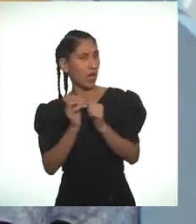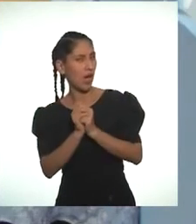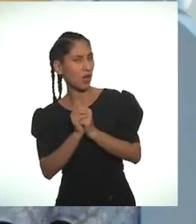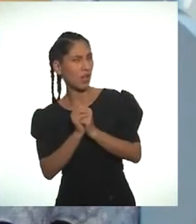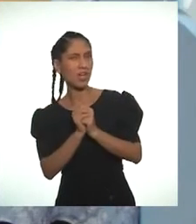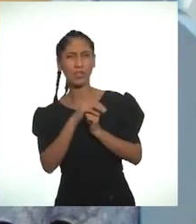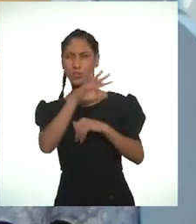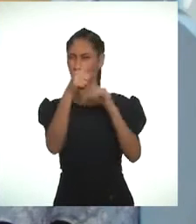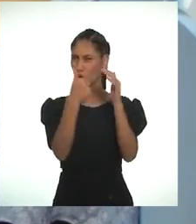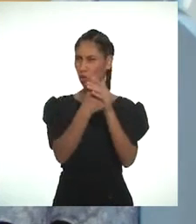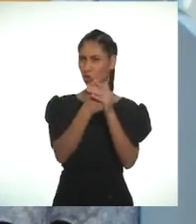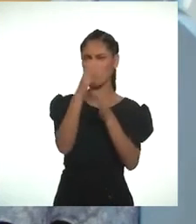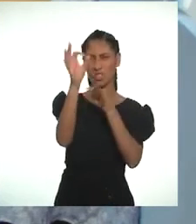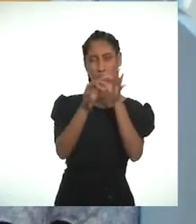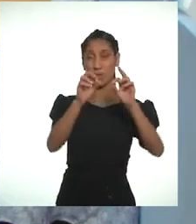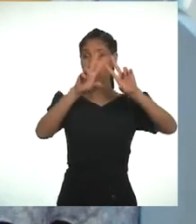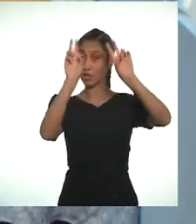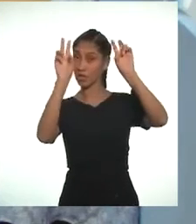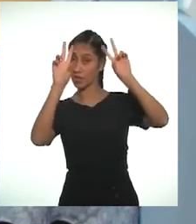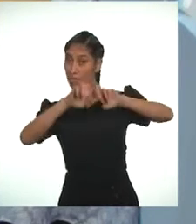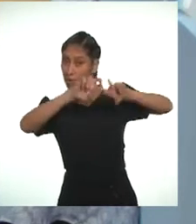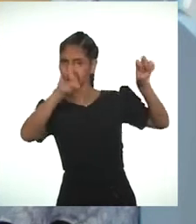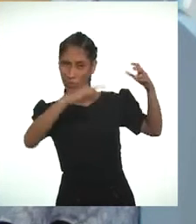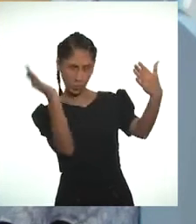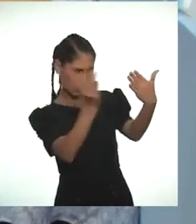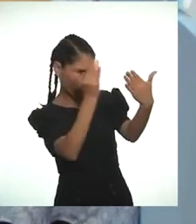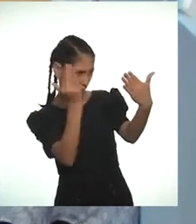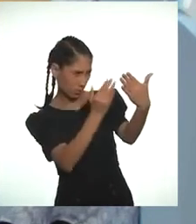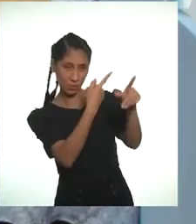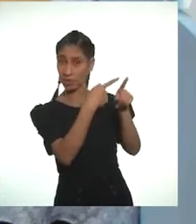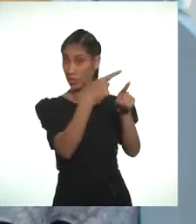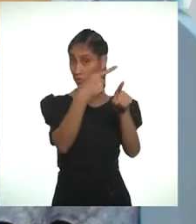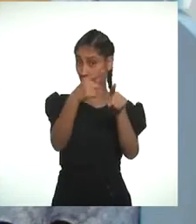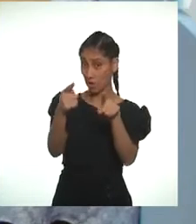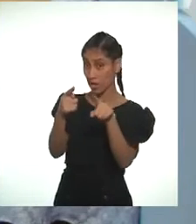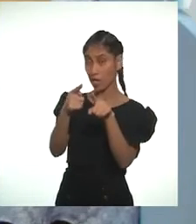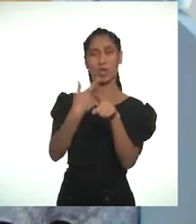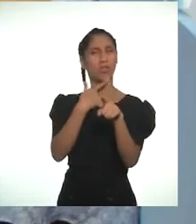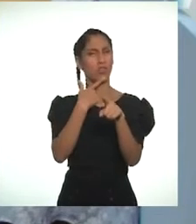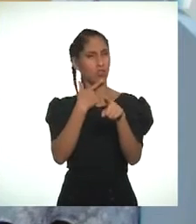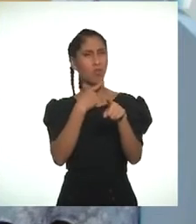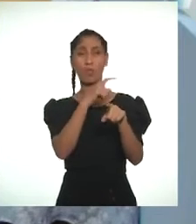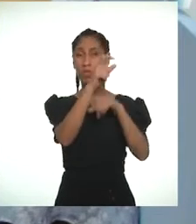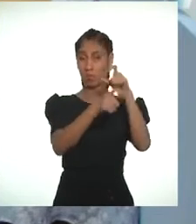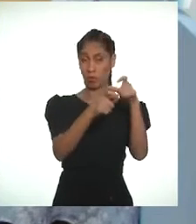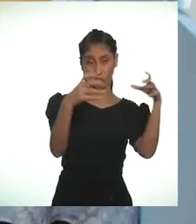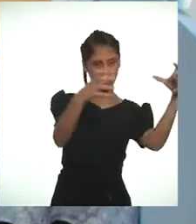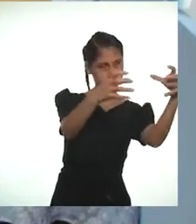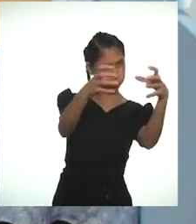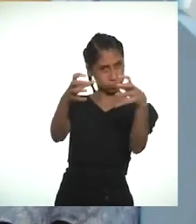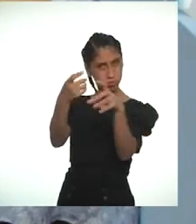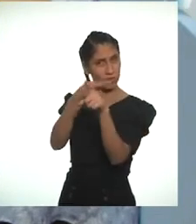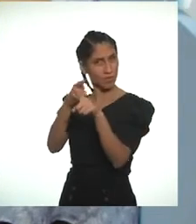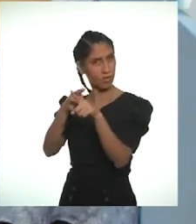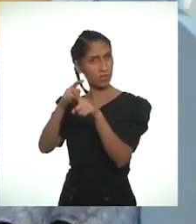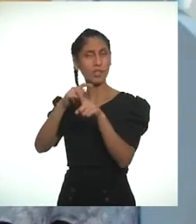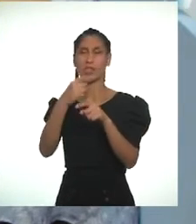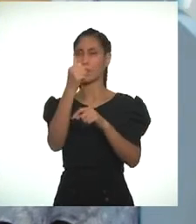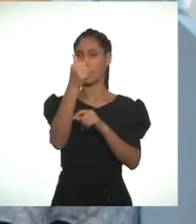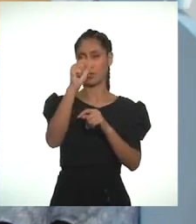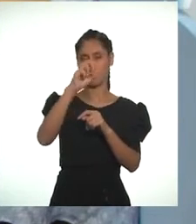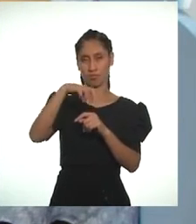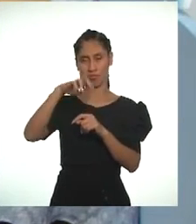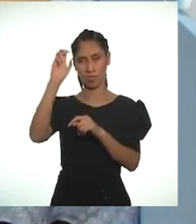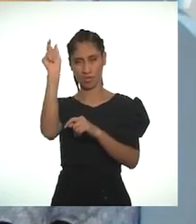últimamente hemos estado conversando e investigando acerca de distintos aspectos de los pueblos indígenas u originarios. Aprendimos sobre algunas de